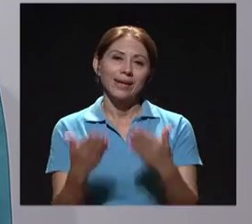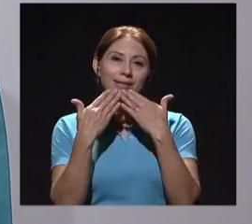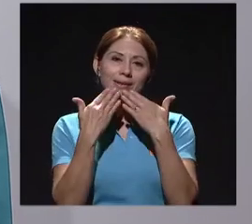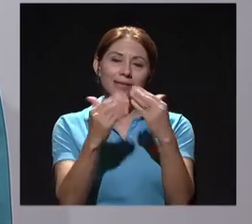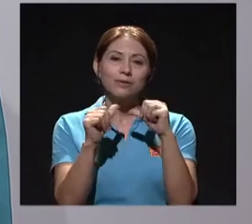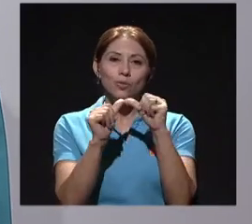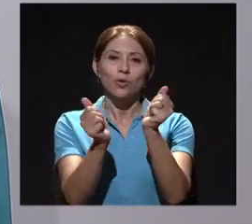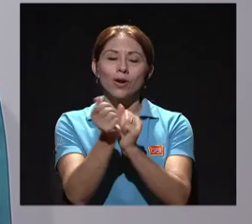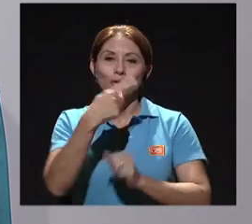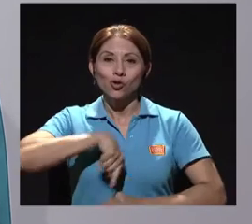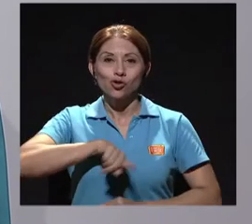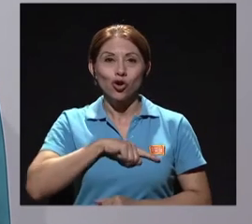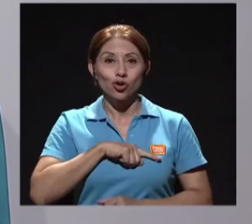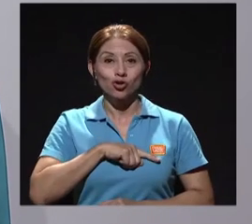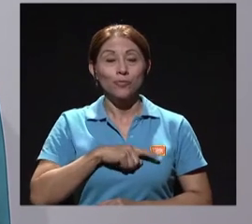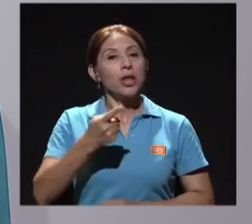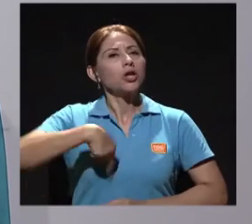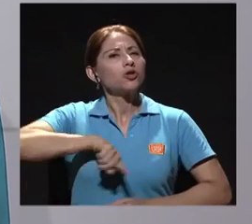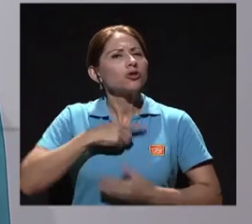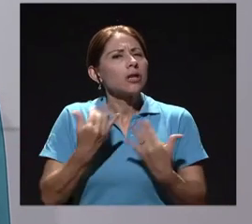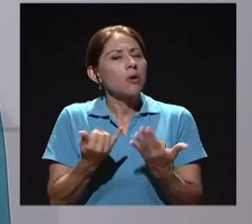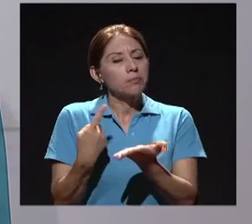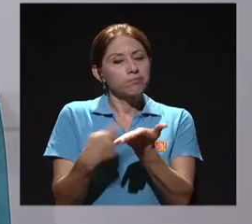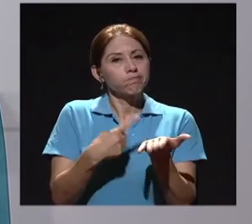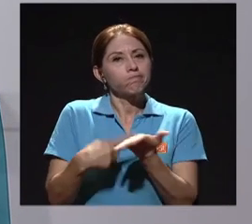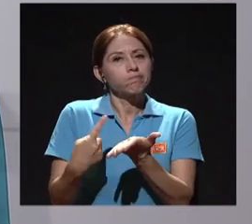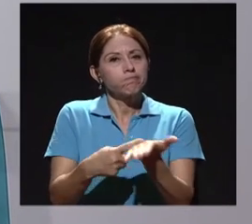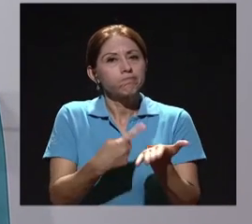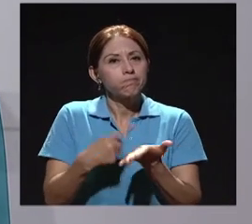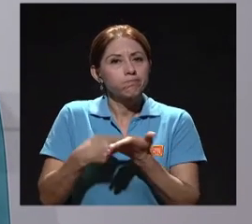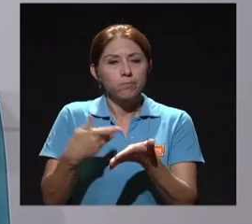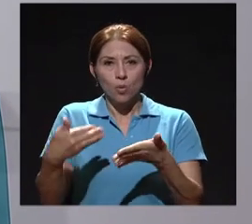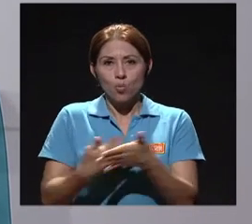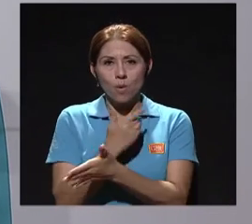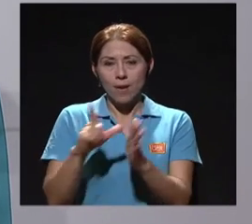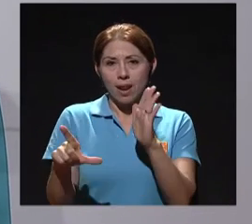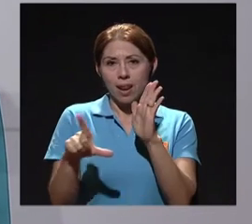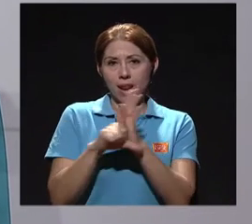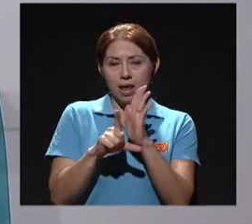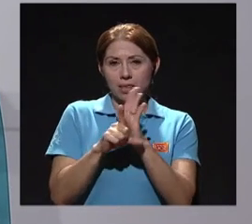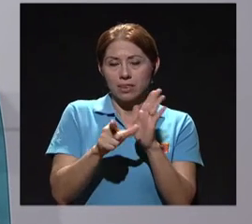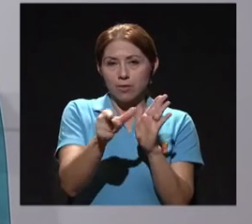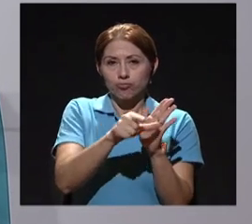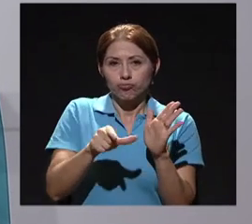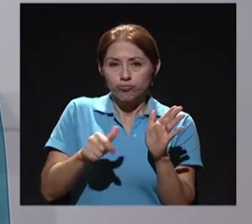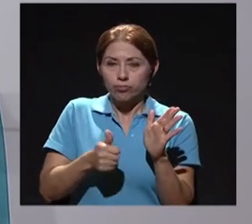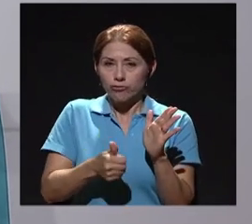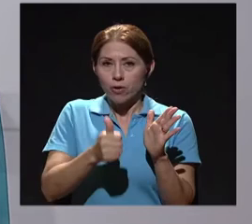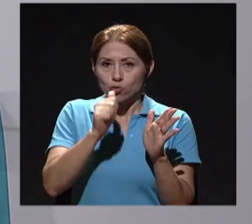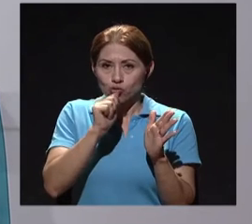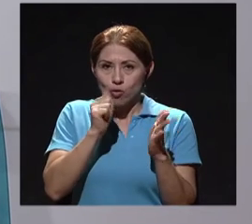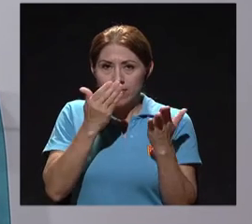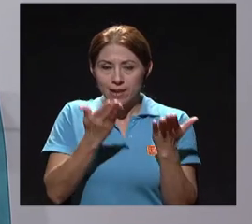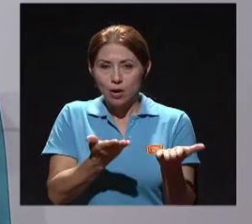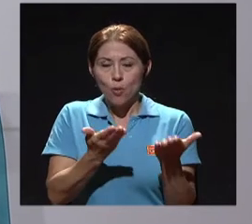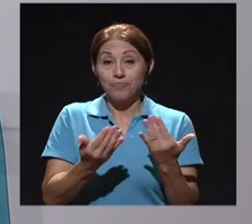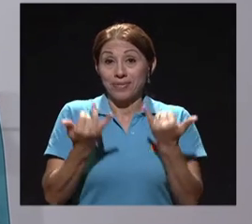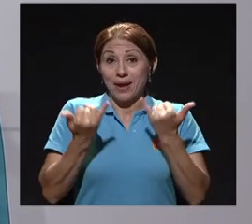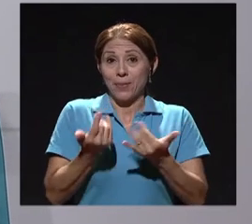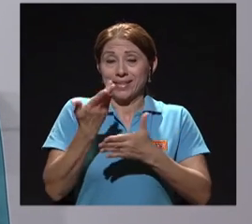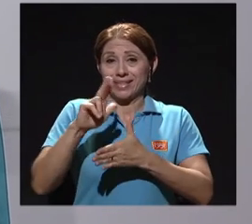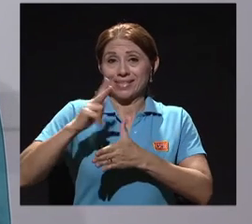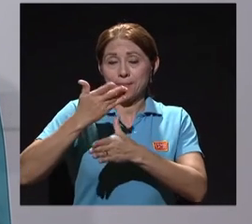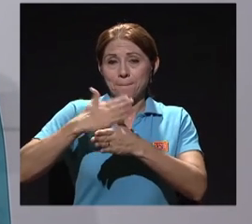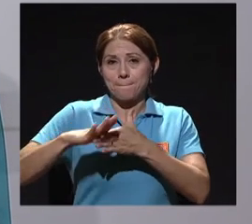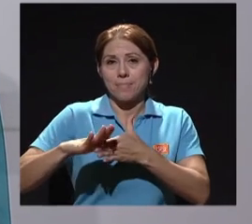gracias por continuar con nosotros estamos discutiendo el día de hoy la nueva ley del recurso hídrico y en este